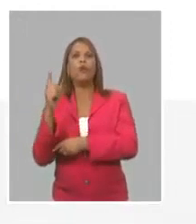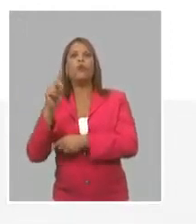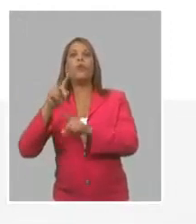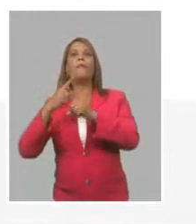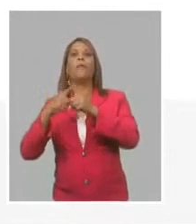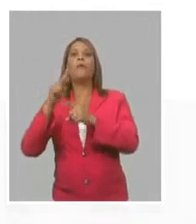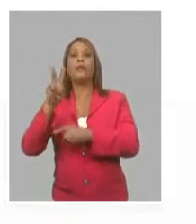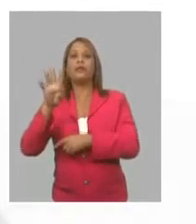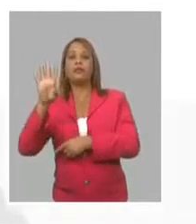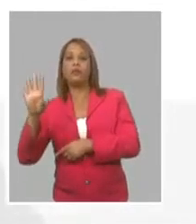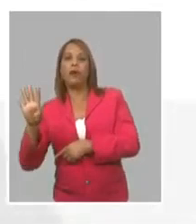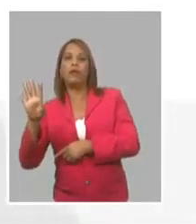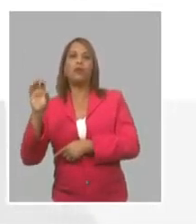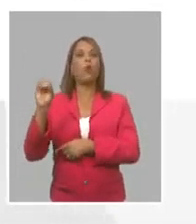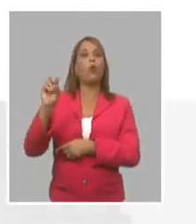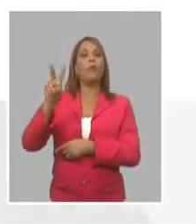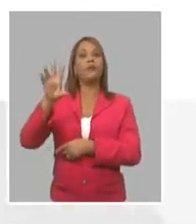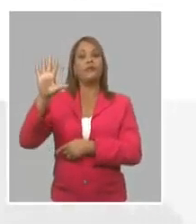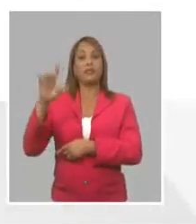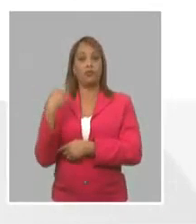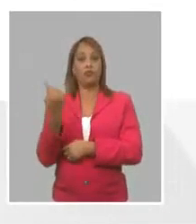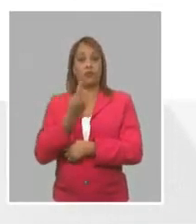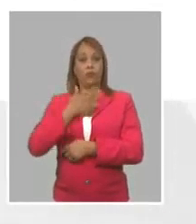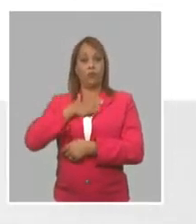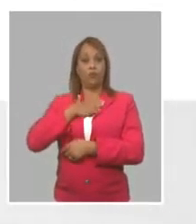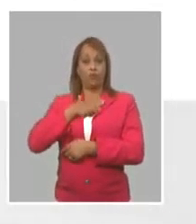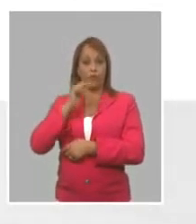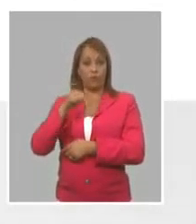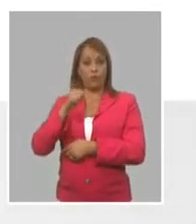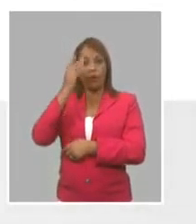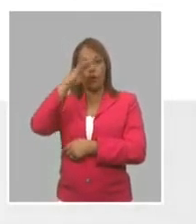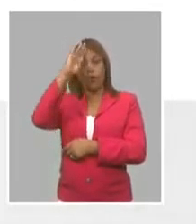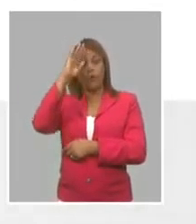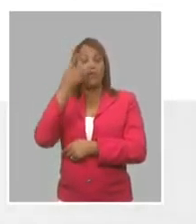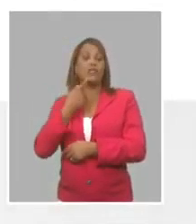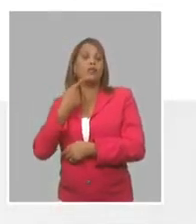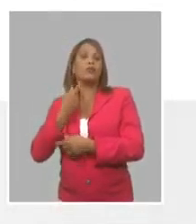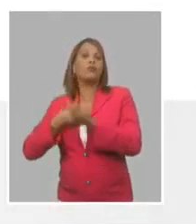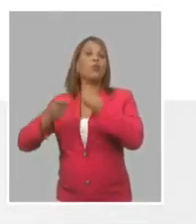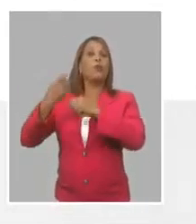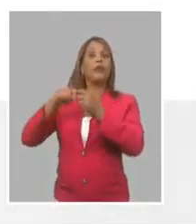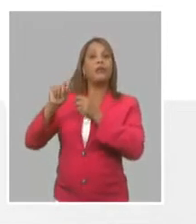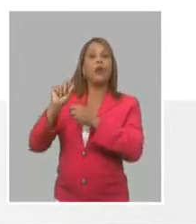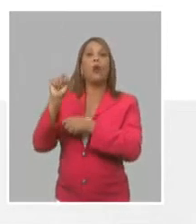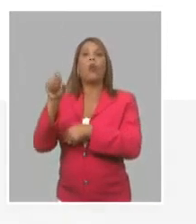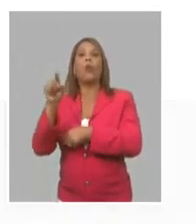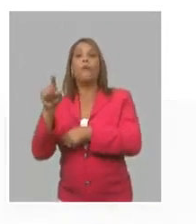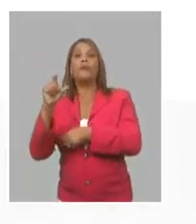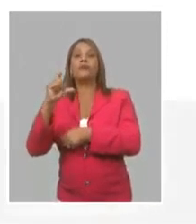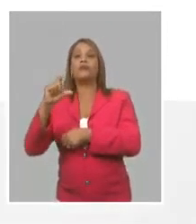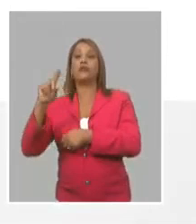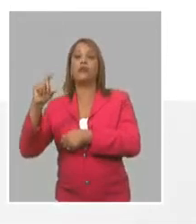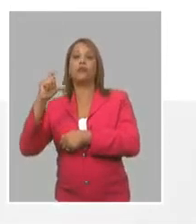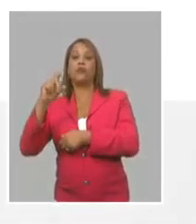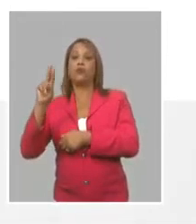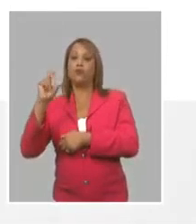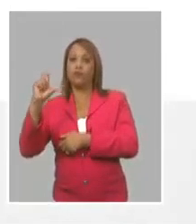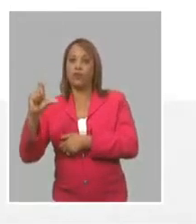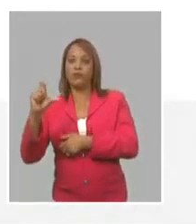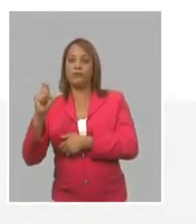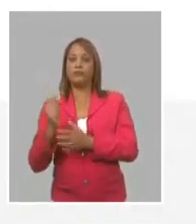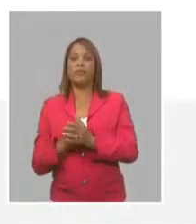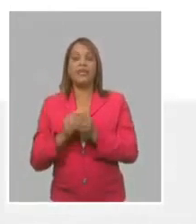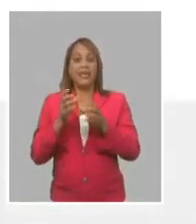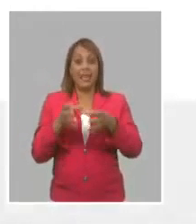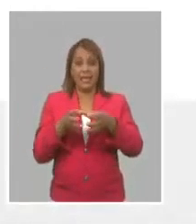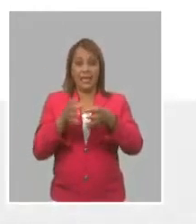por 24 o 25, que somos nosotros, según tú vendas o compres CUC. Y el ejemplo del medio es,